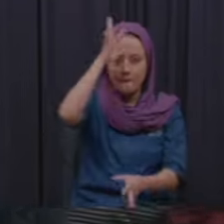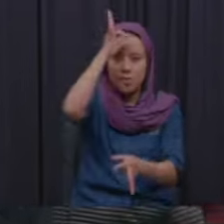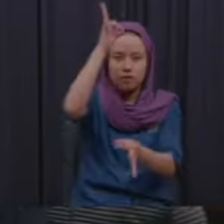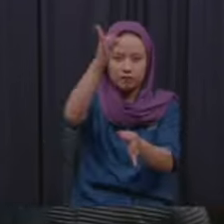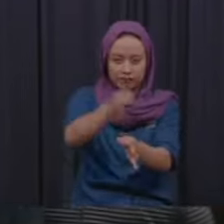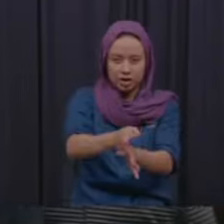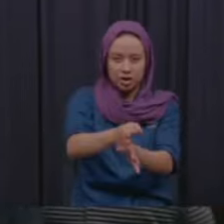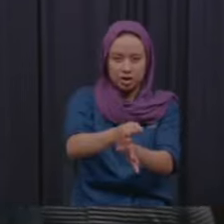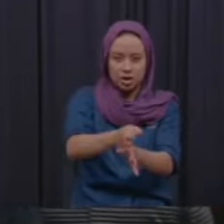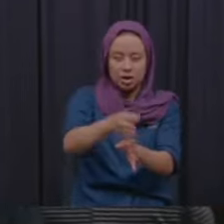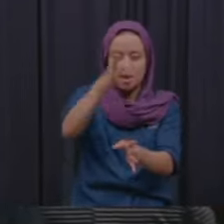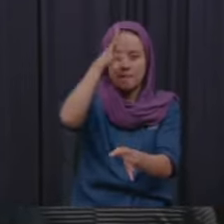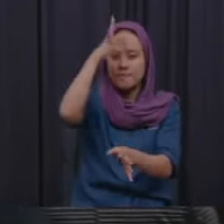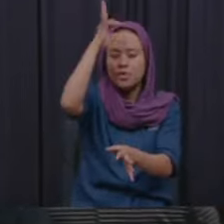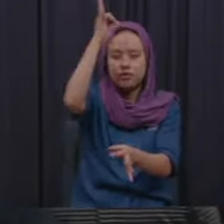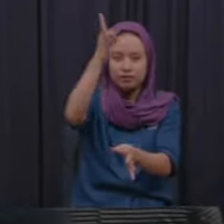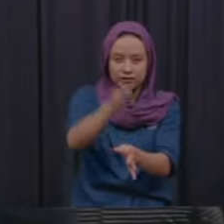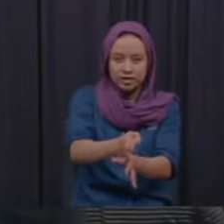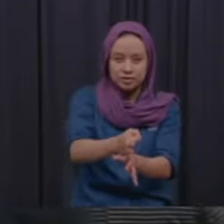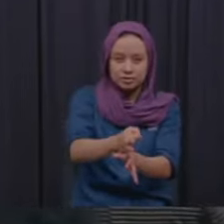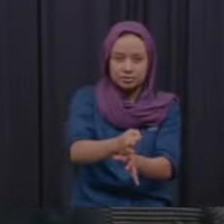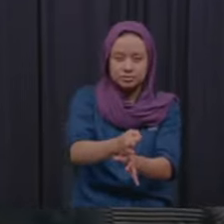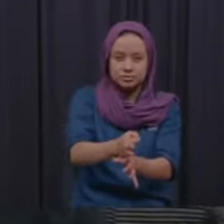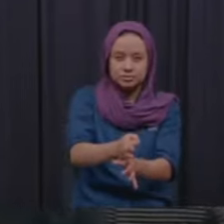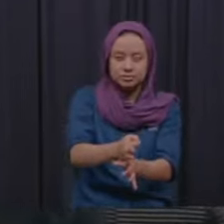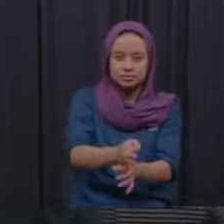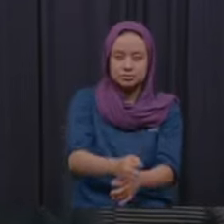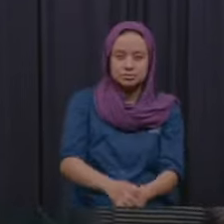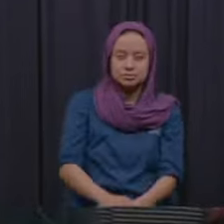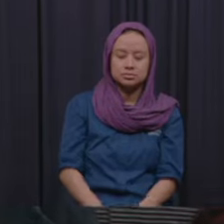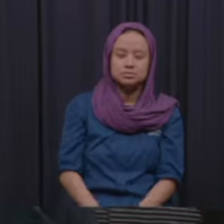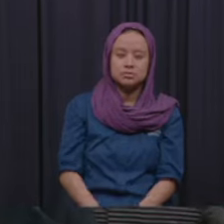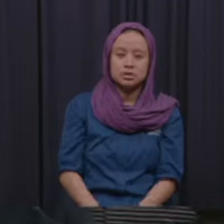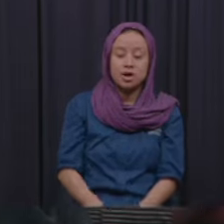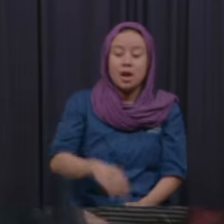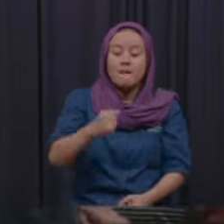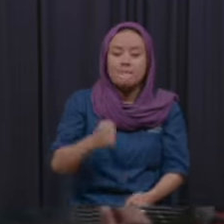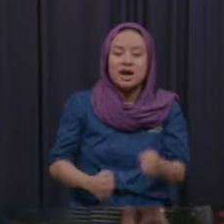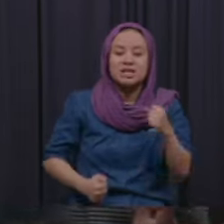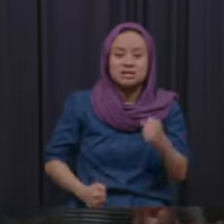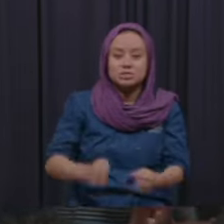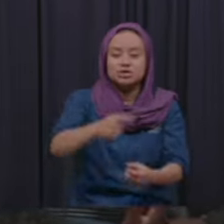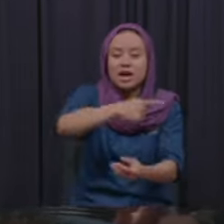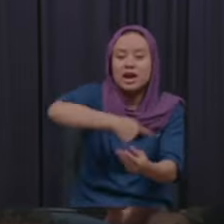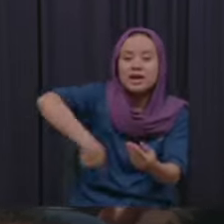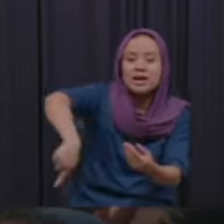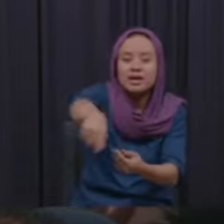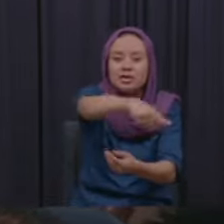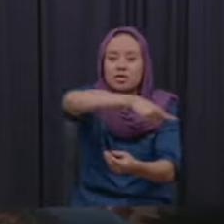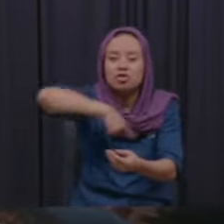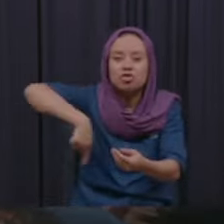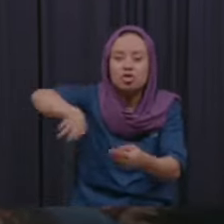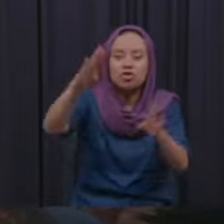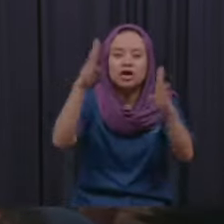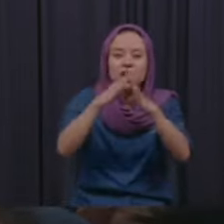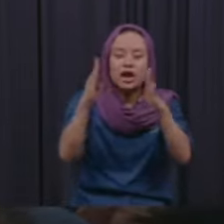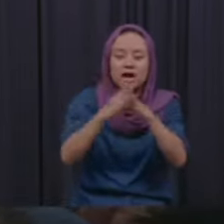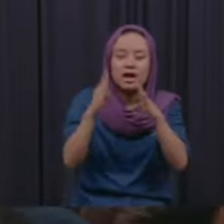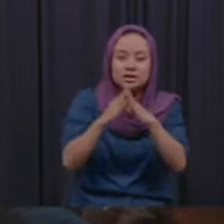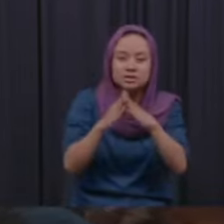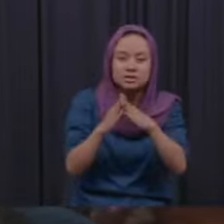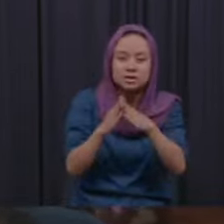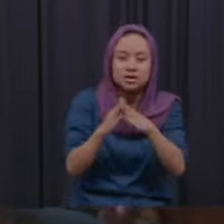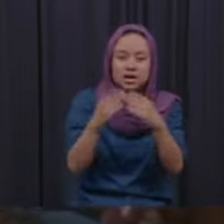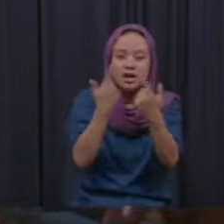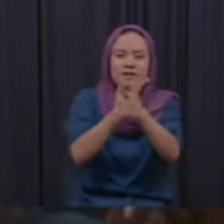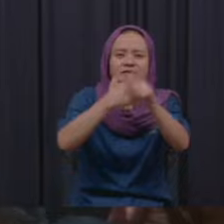fe. A lo mejor marchas en tu lugar por tu casa, pero si te das la vuelta marchando, estás liberando tu colonia. Estás liberando.